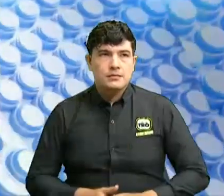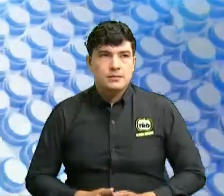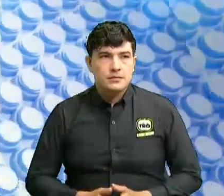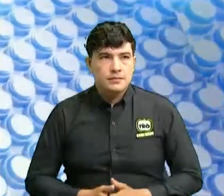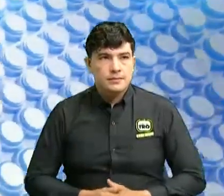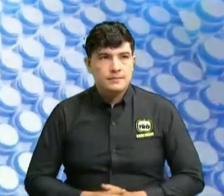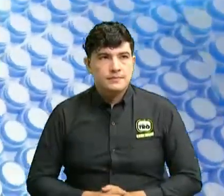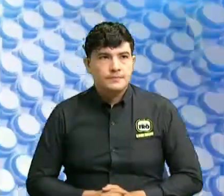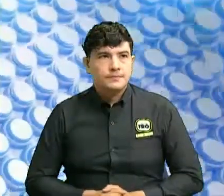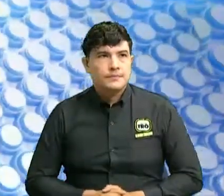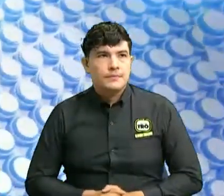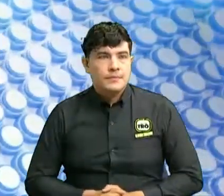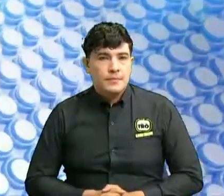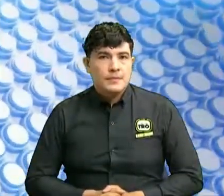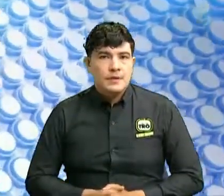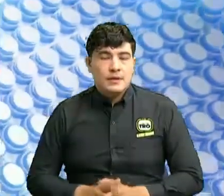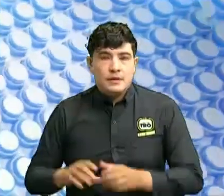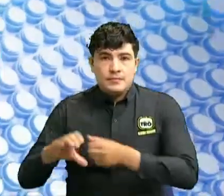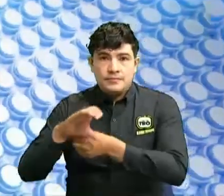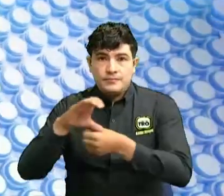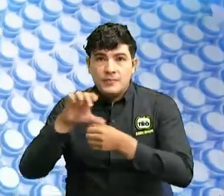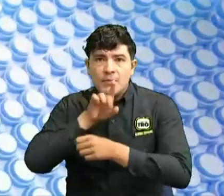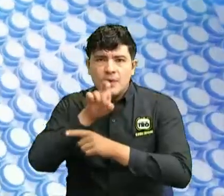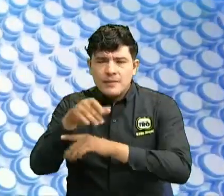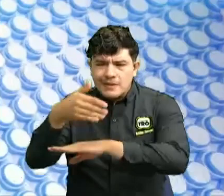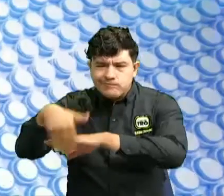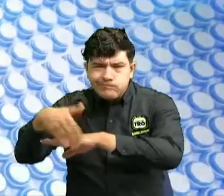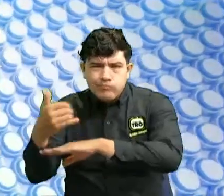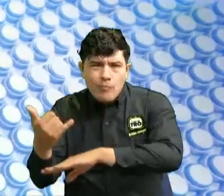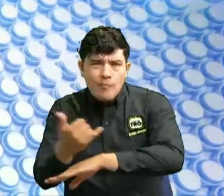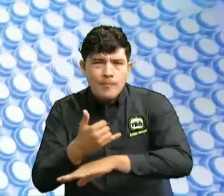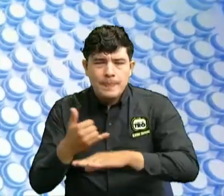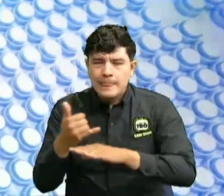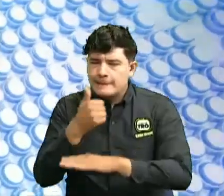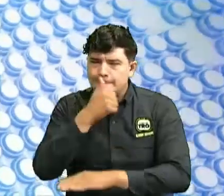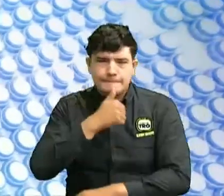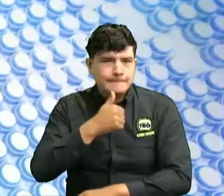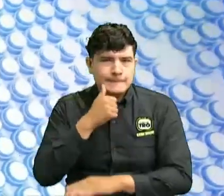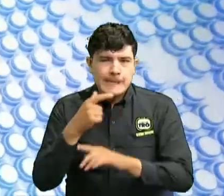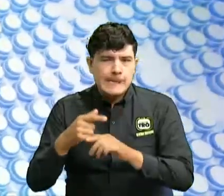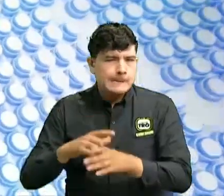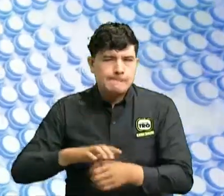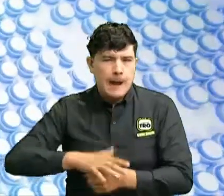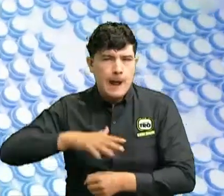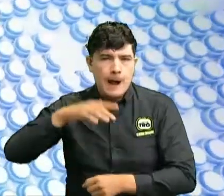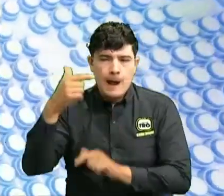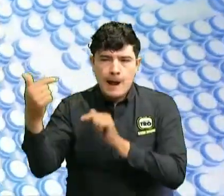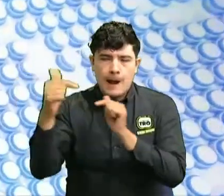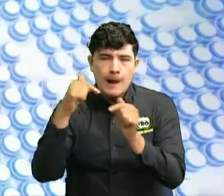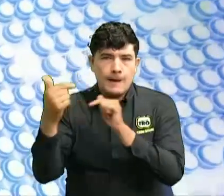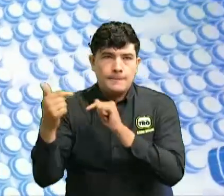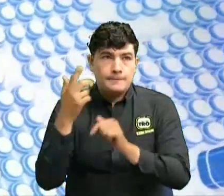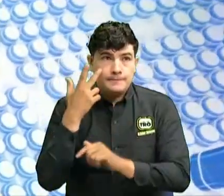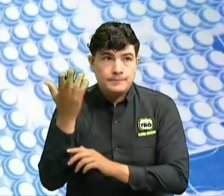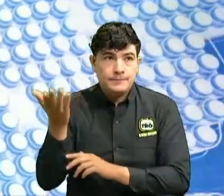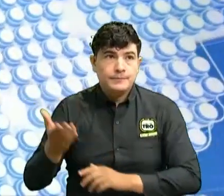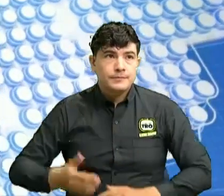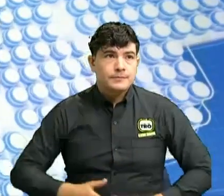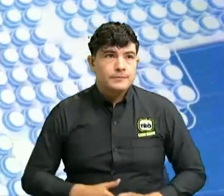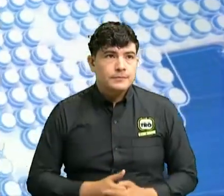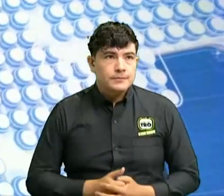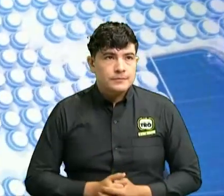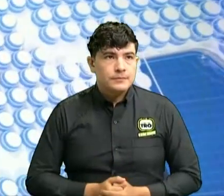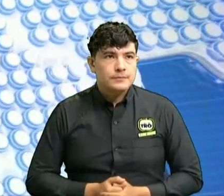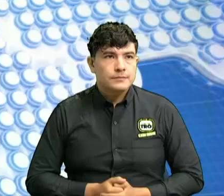Otro caso de intolerancia en las calles de Bucaramanga. El conductor del carro particular que aparece en pantalla aprovecha que la luz del semáforo se pone en rojo